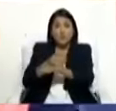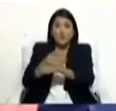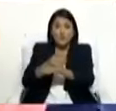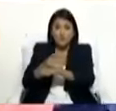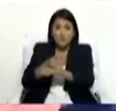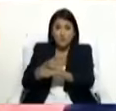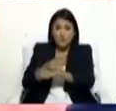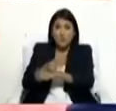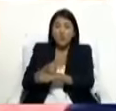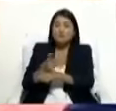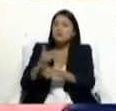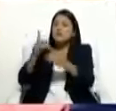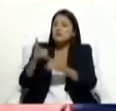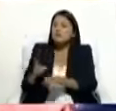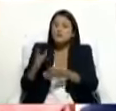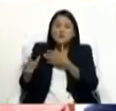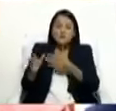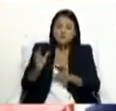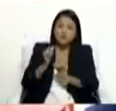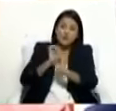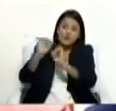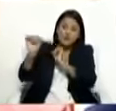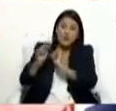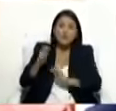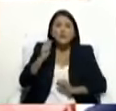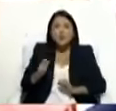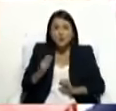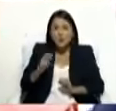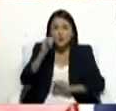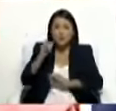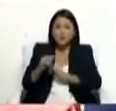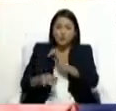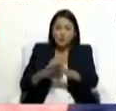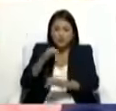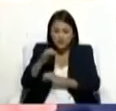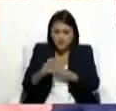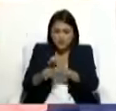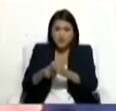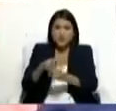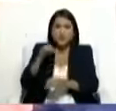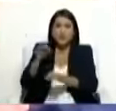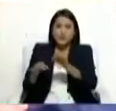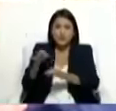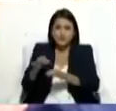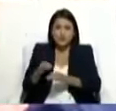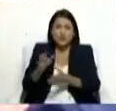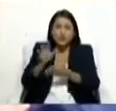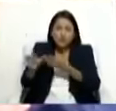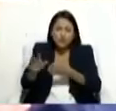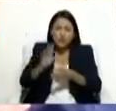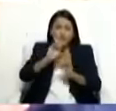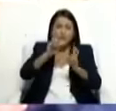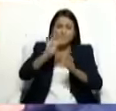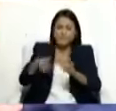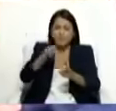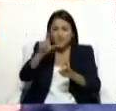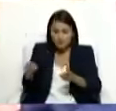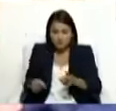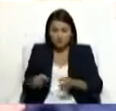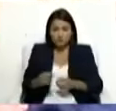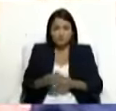establecieron la posición histórica de que no reconoceríamos la jurisdicción de la Corte Internacional de Justicia. Eso sería hacerle el juego